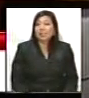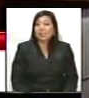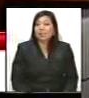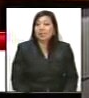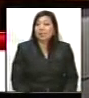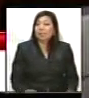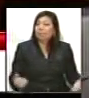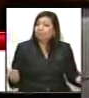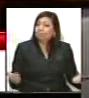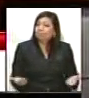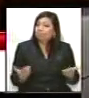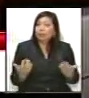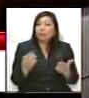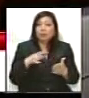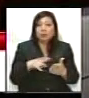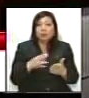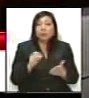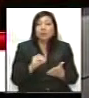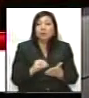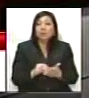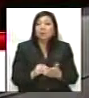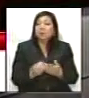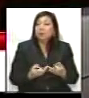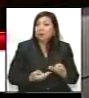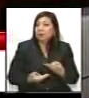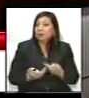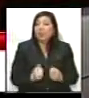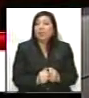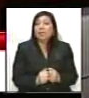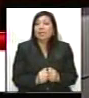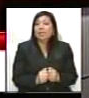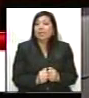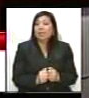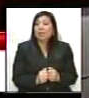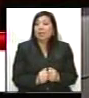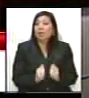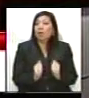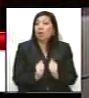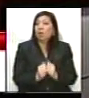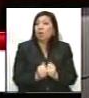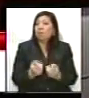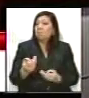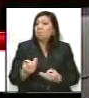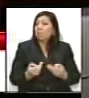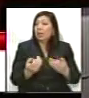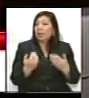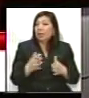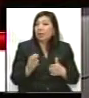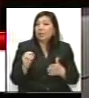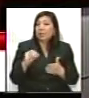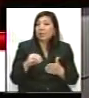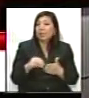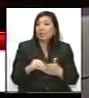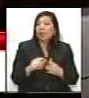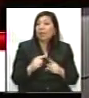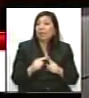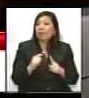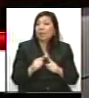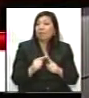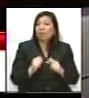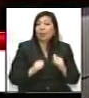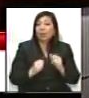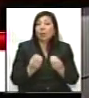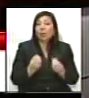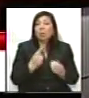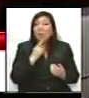impulsar estudios integrales que se financia que se financiarán con los presupuestos ya asignados a los diferentes actores